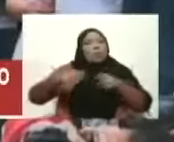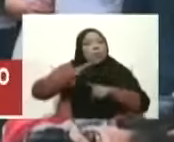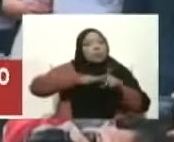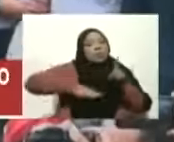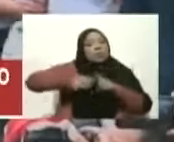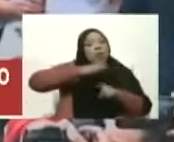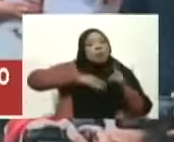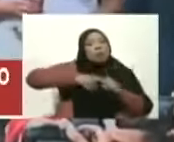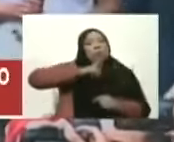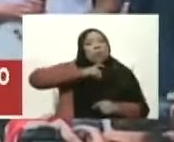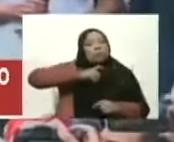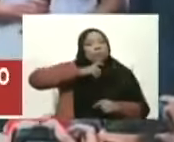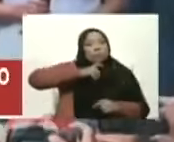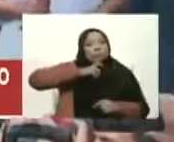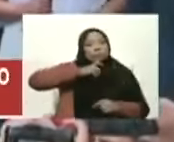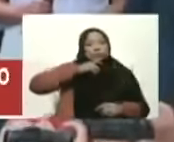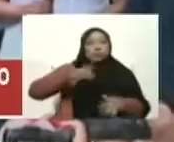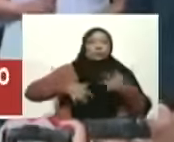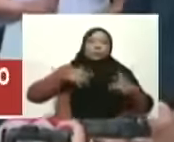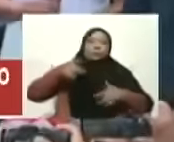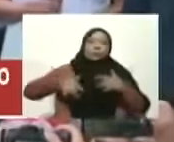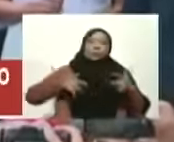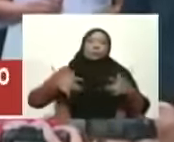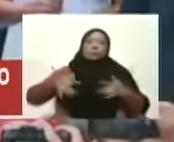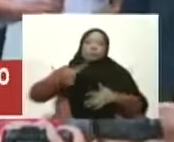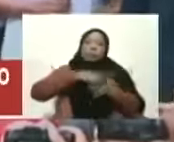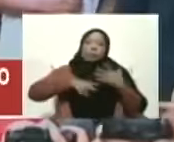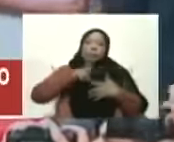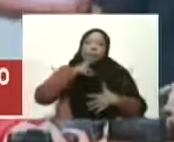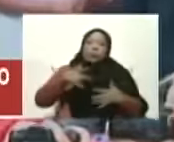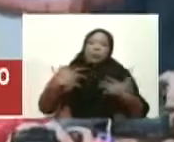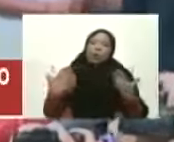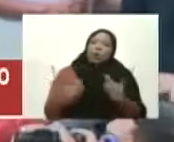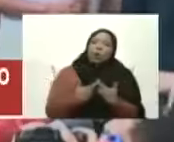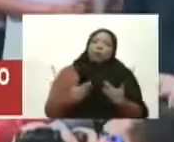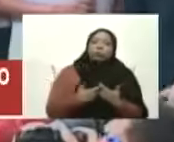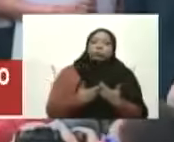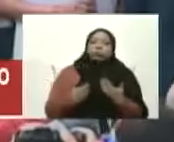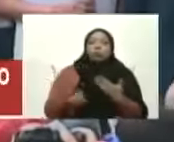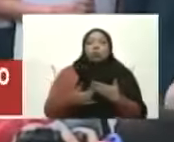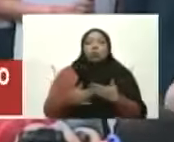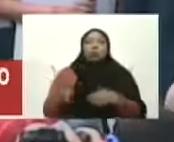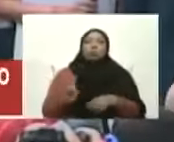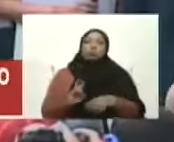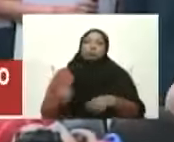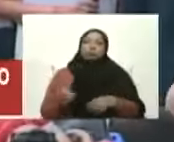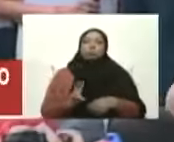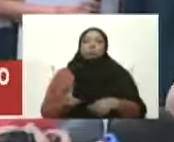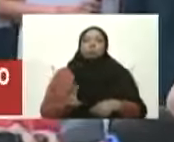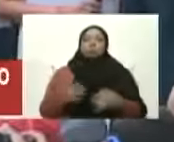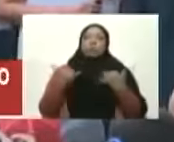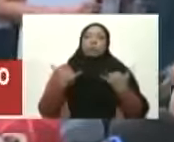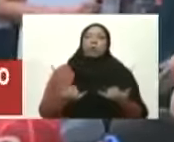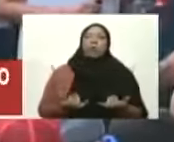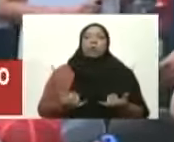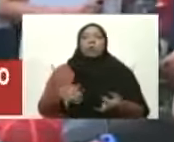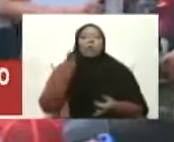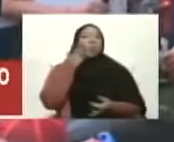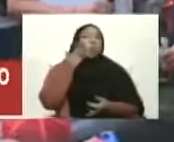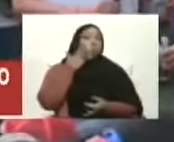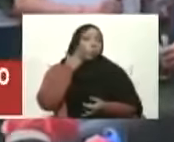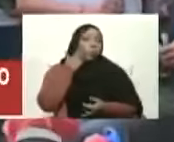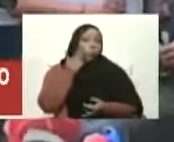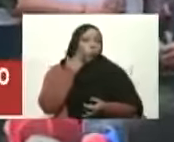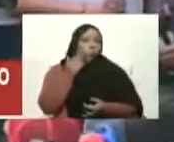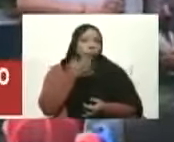enfrentamos todas las acciones criminales, groseras contra Venezuela, de esos hijos de su madre, de los